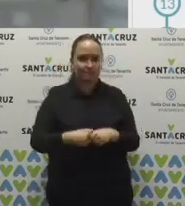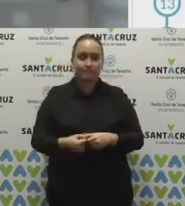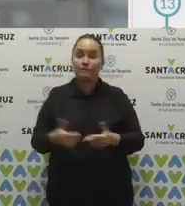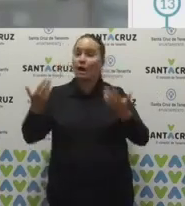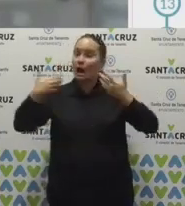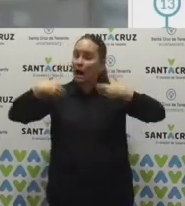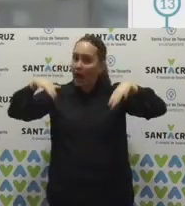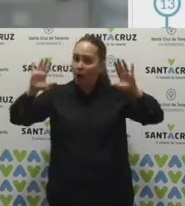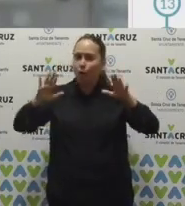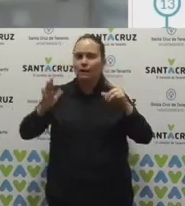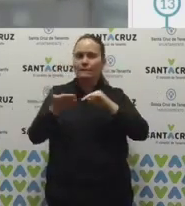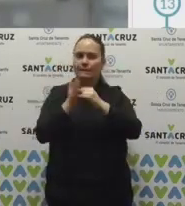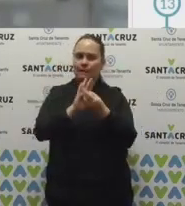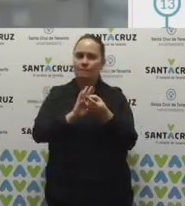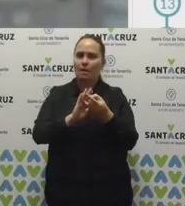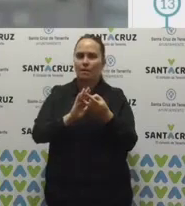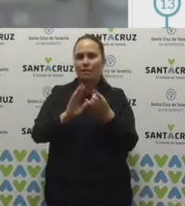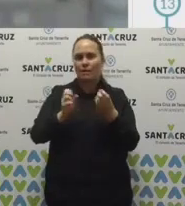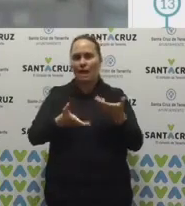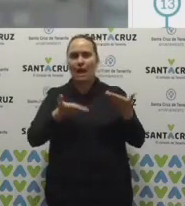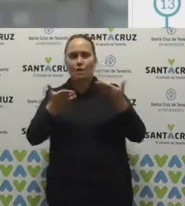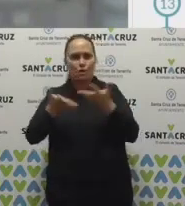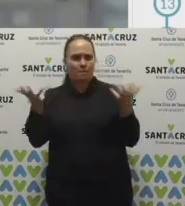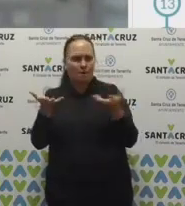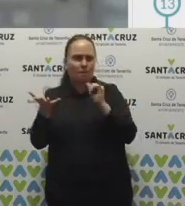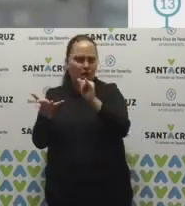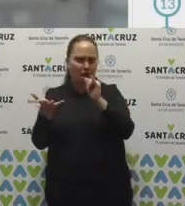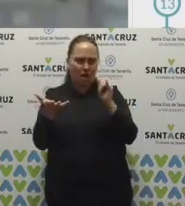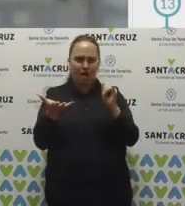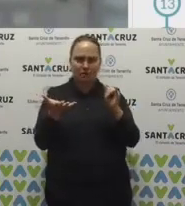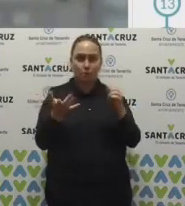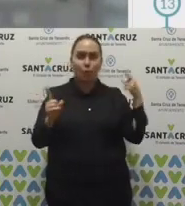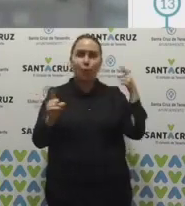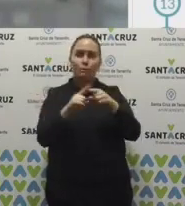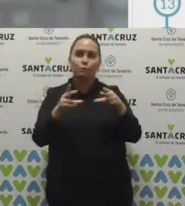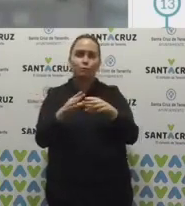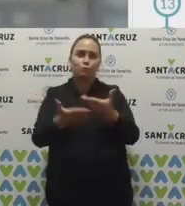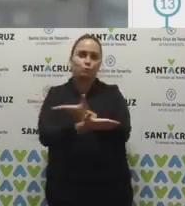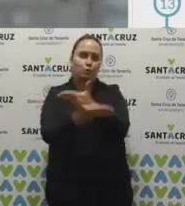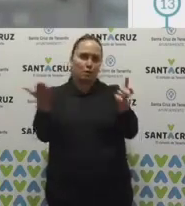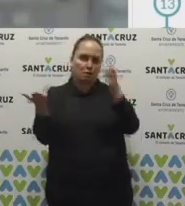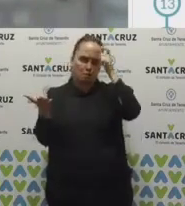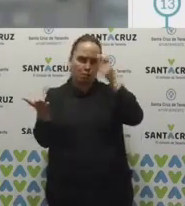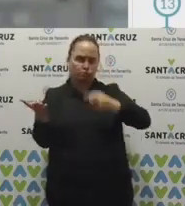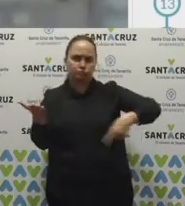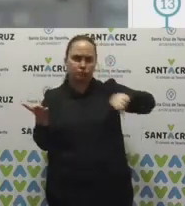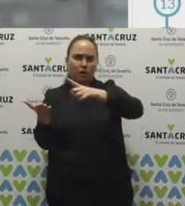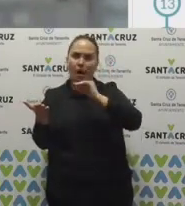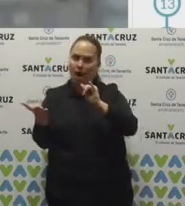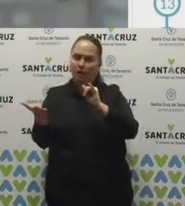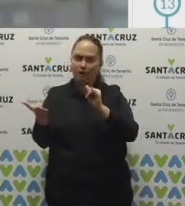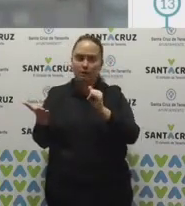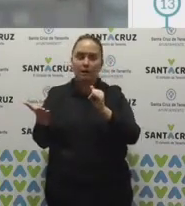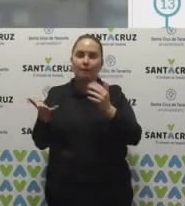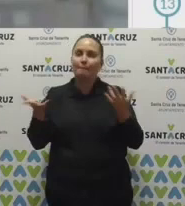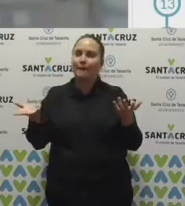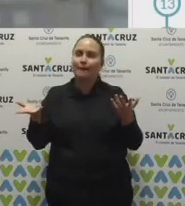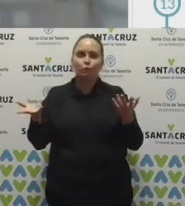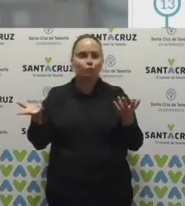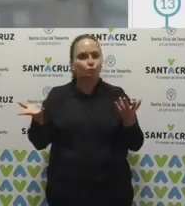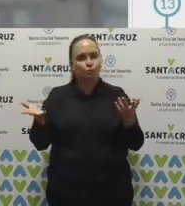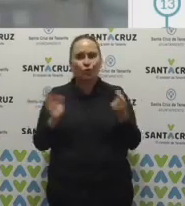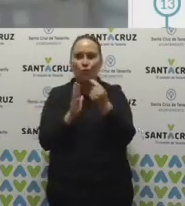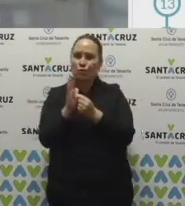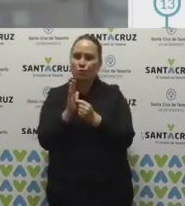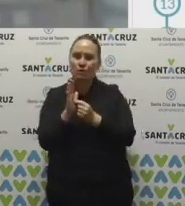para la alimentación vestida del concurso de la ciudadanía del municipio resulta evidente que las inspecciones condiciones